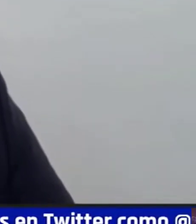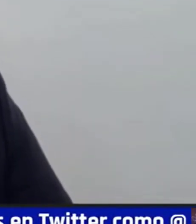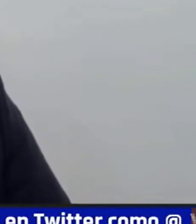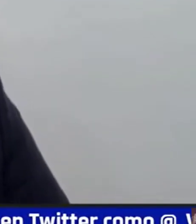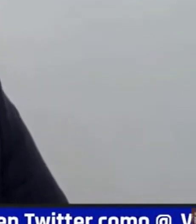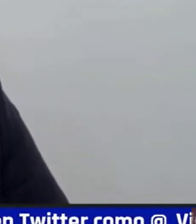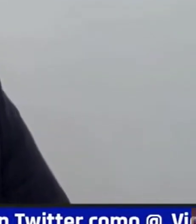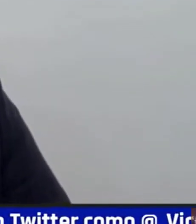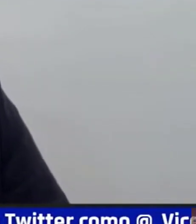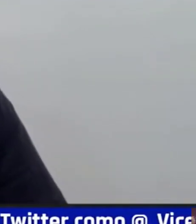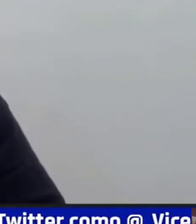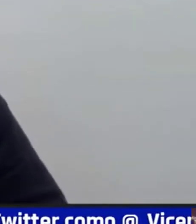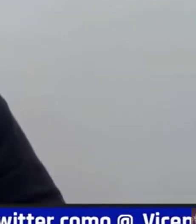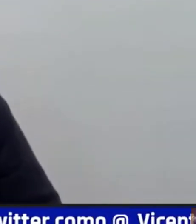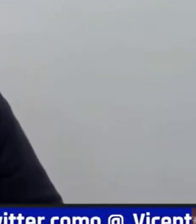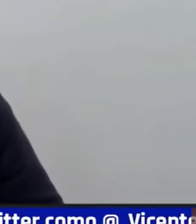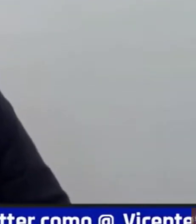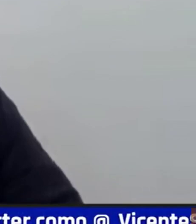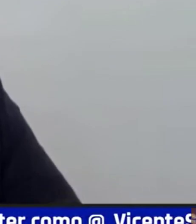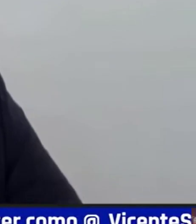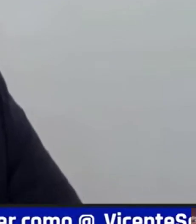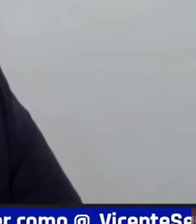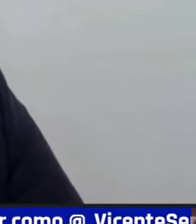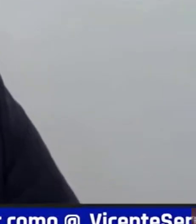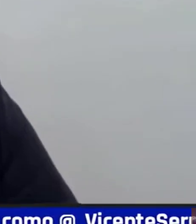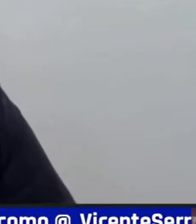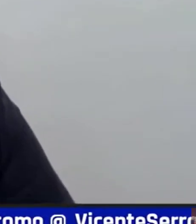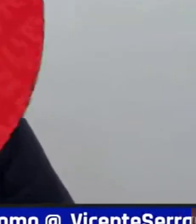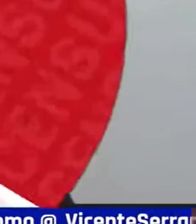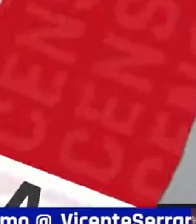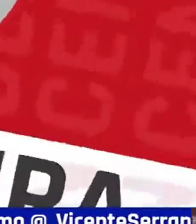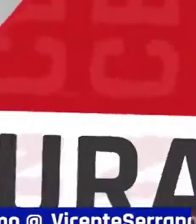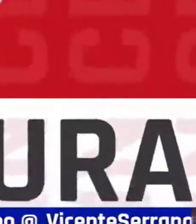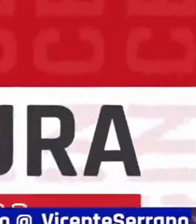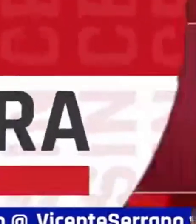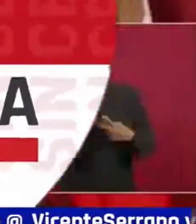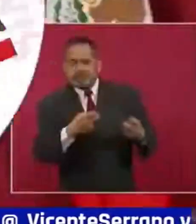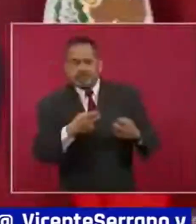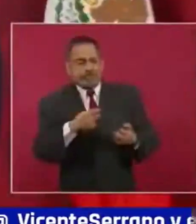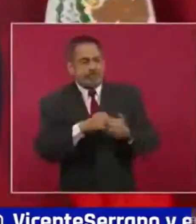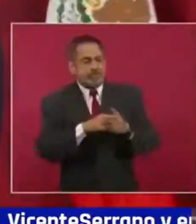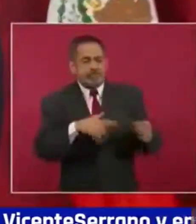están oyendo inútiles? Entendió el que entendió.